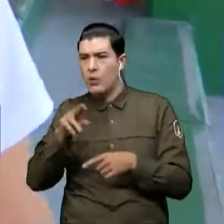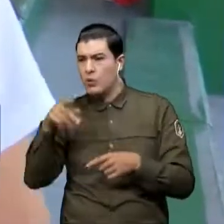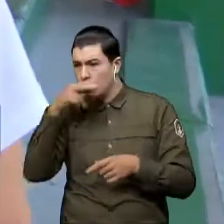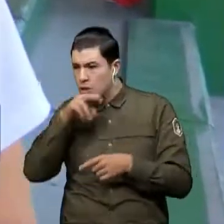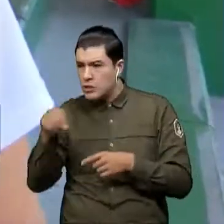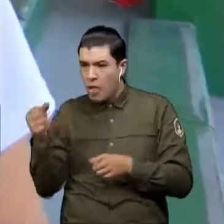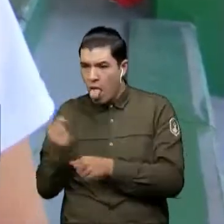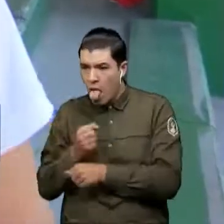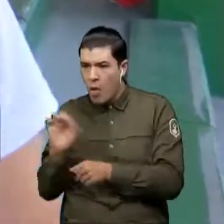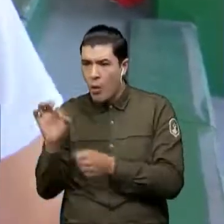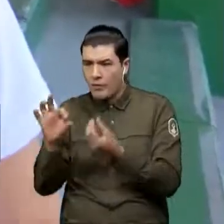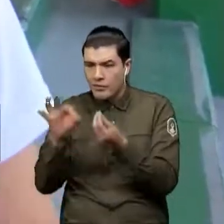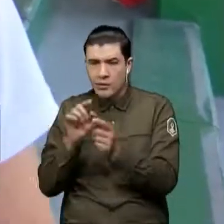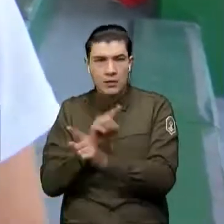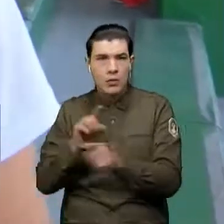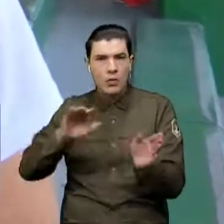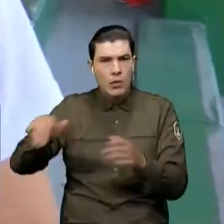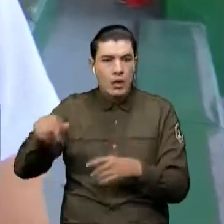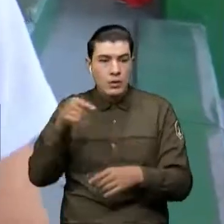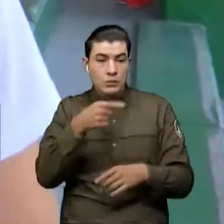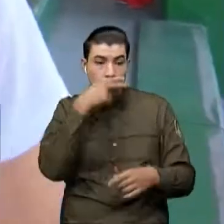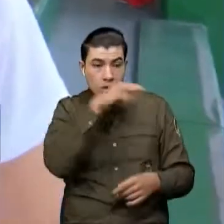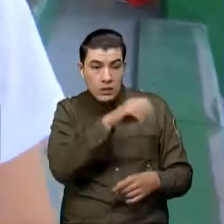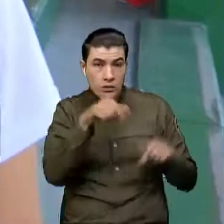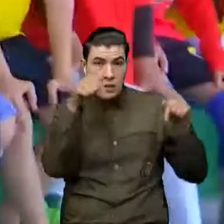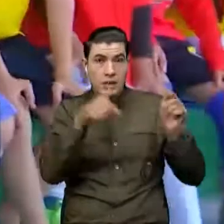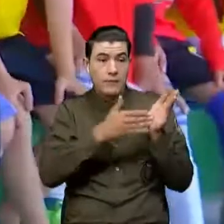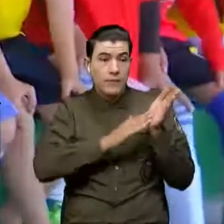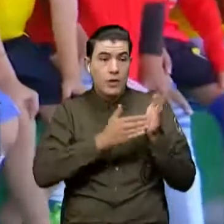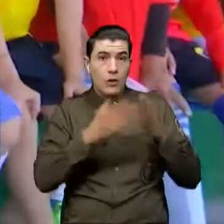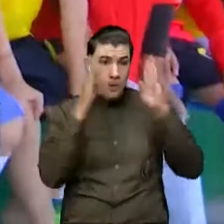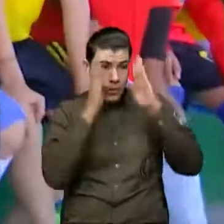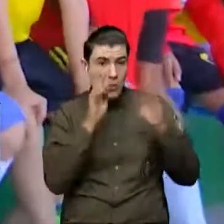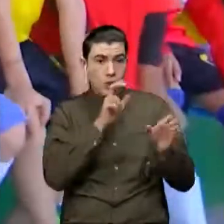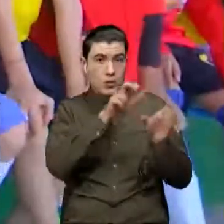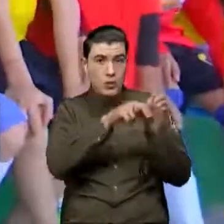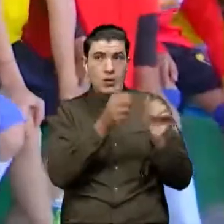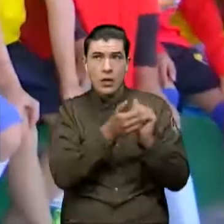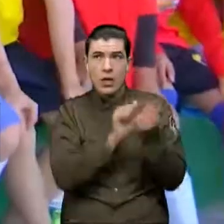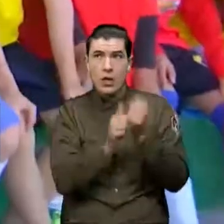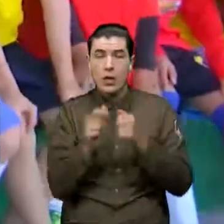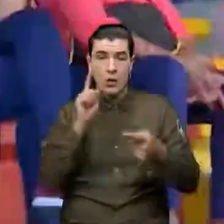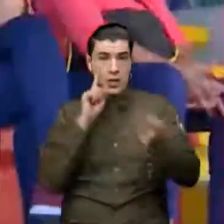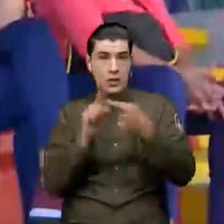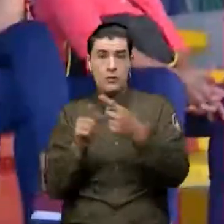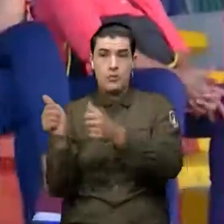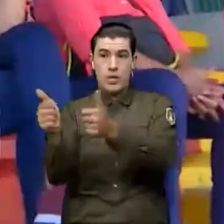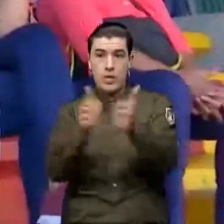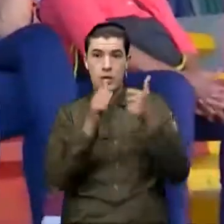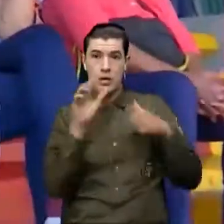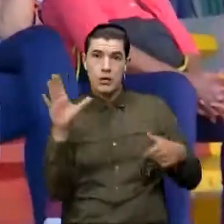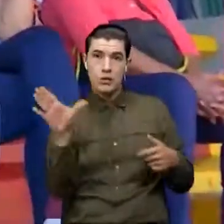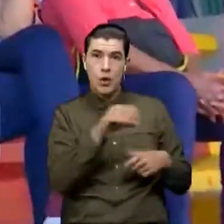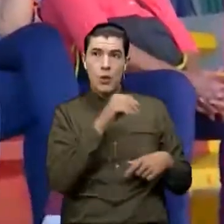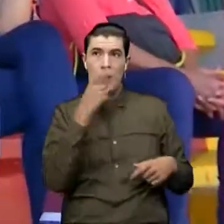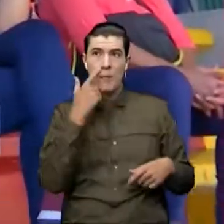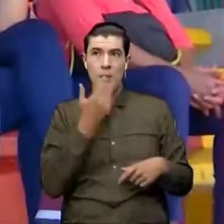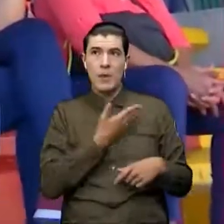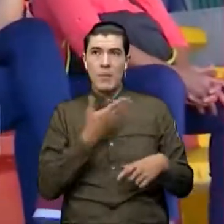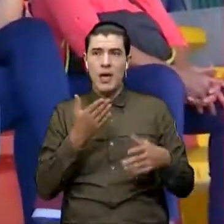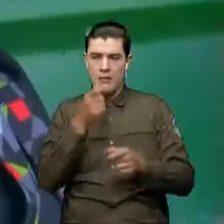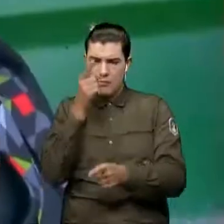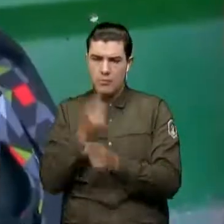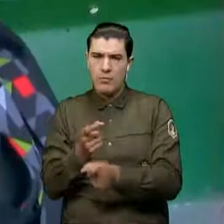izar la idea es que muchos niños más de floridablanca se vinculen objetivo que es muy bien visto por los padres que avalan este tipo de